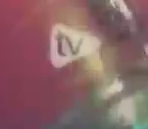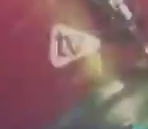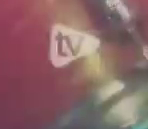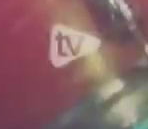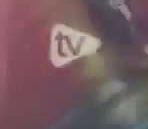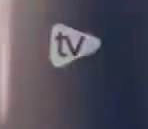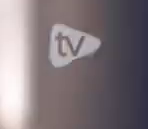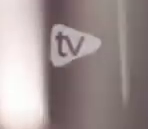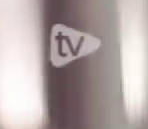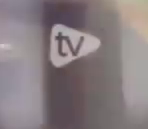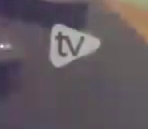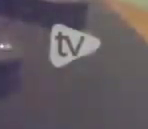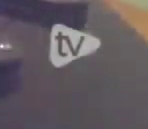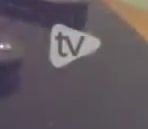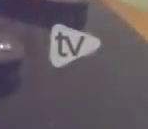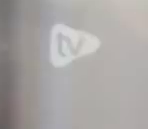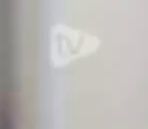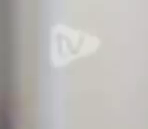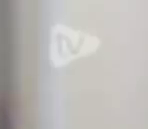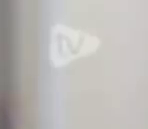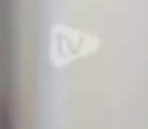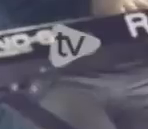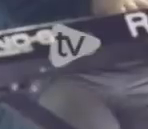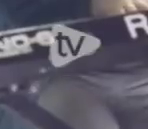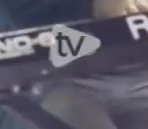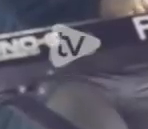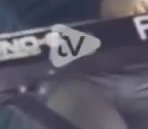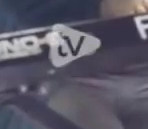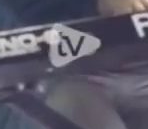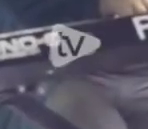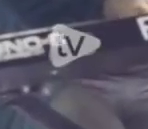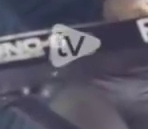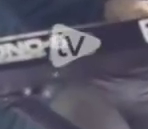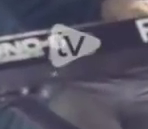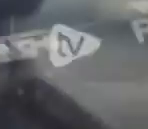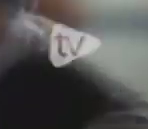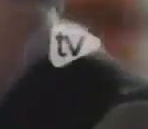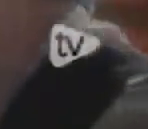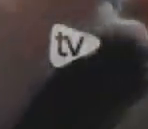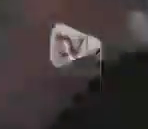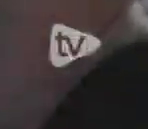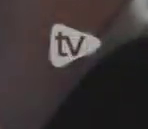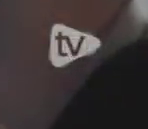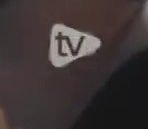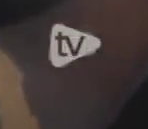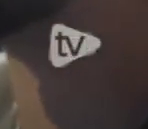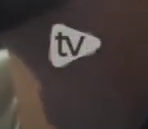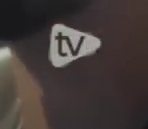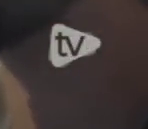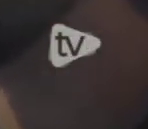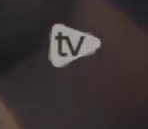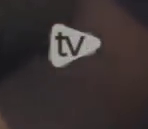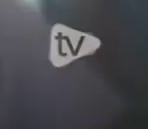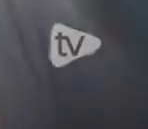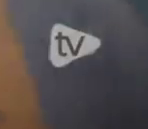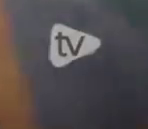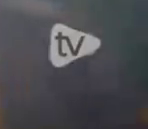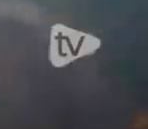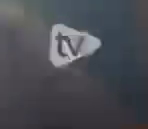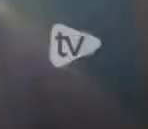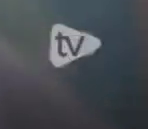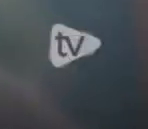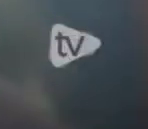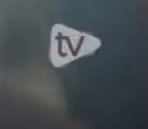más destacados del país en un programa que te hará vibrar con pura emoción. Traigo la medicina.